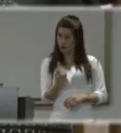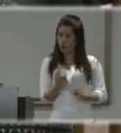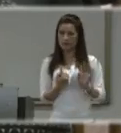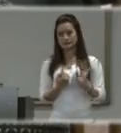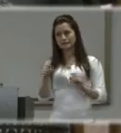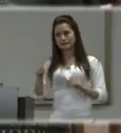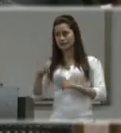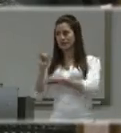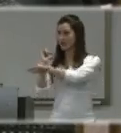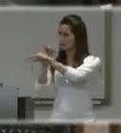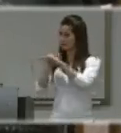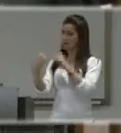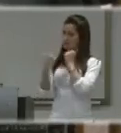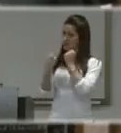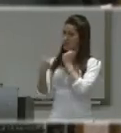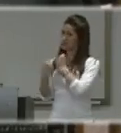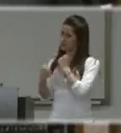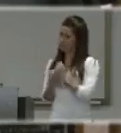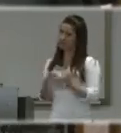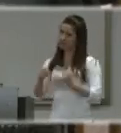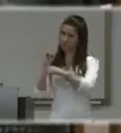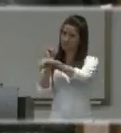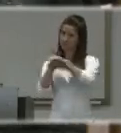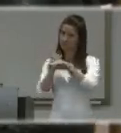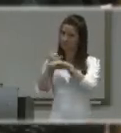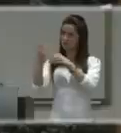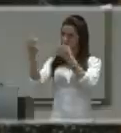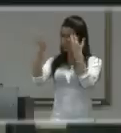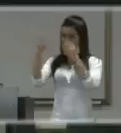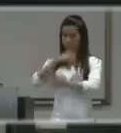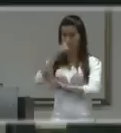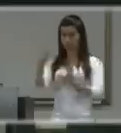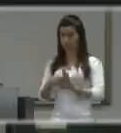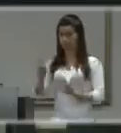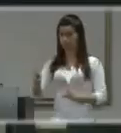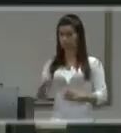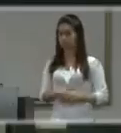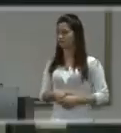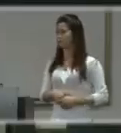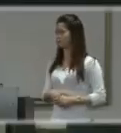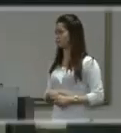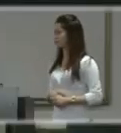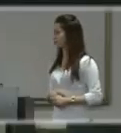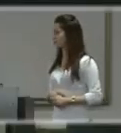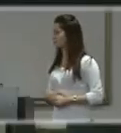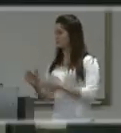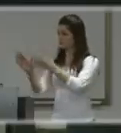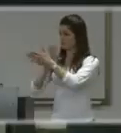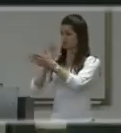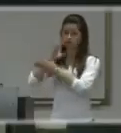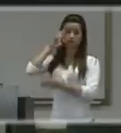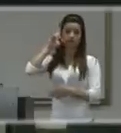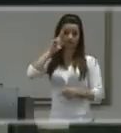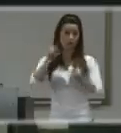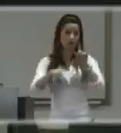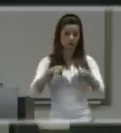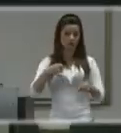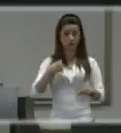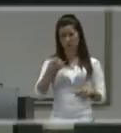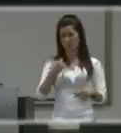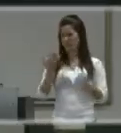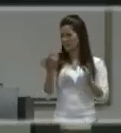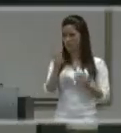apoyando esa educación integral. Uh-huh. Entonces, en general, es también muy cierto lo que ocurre con las personas con discapacidades,